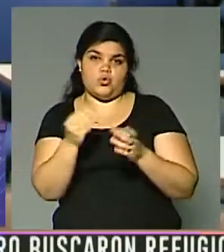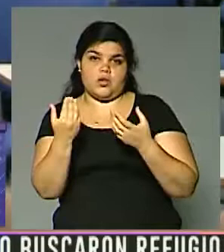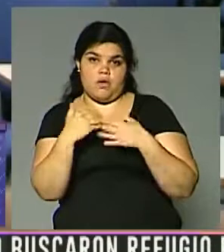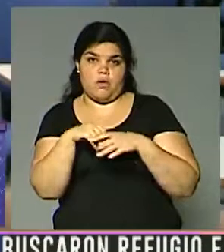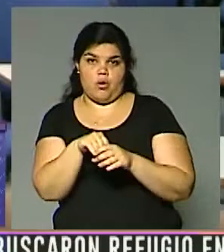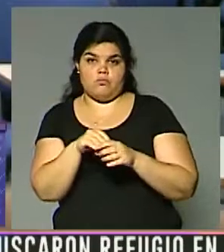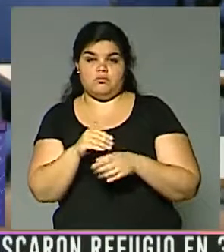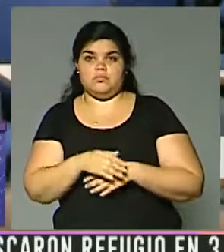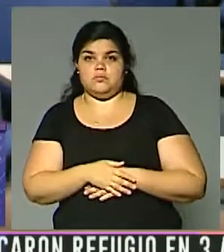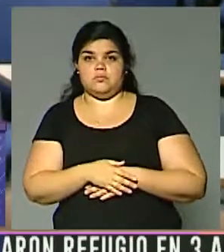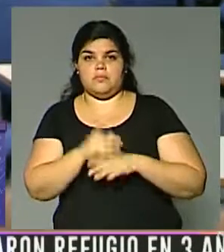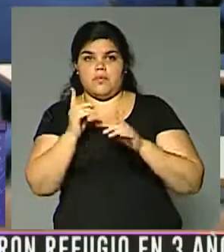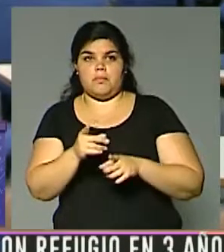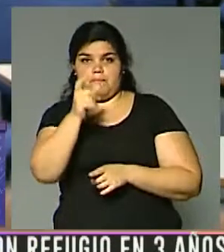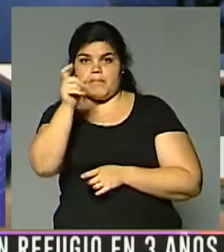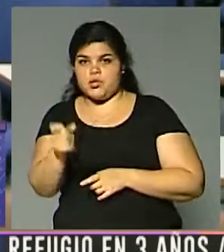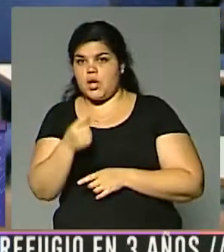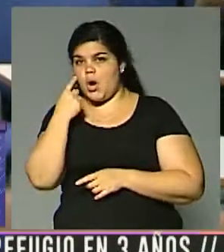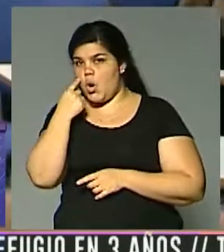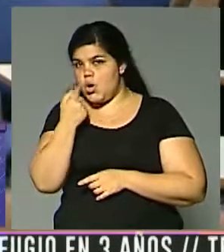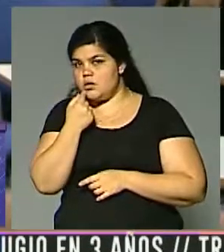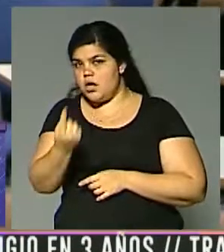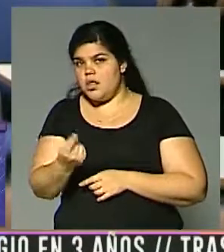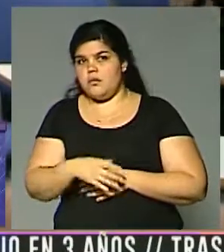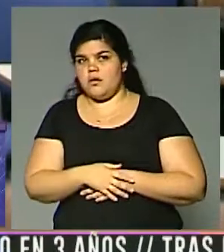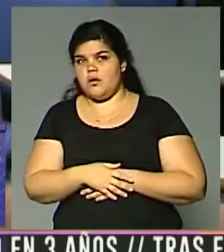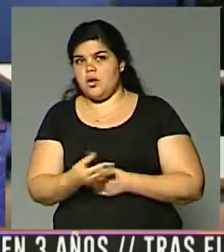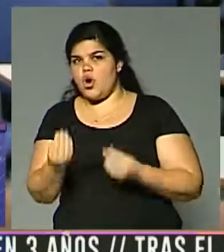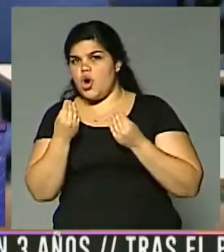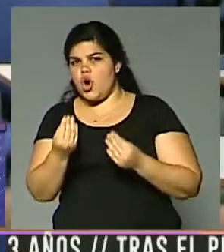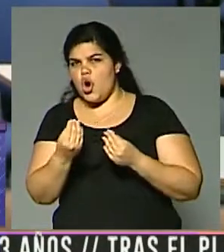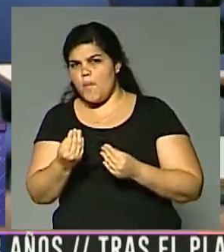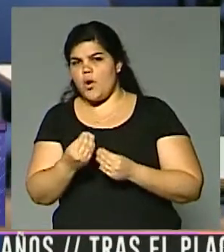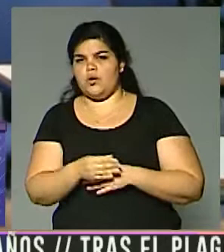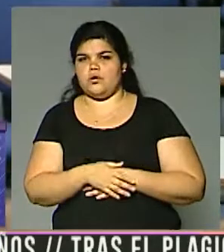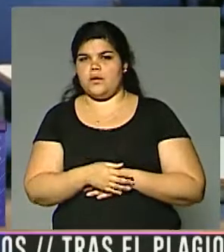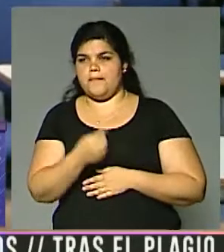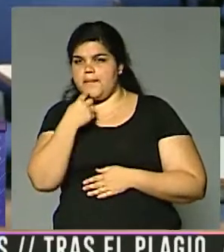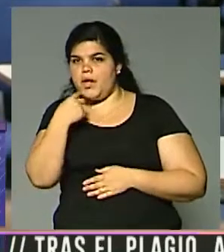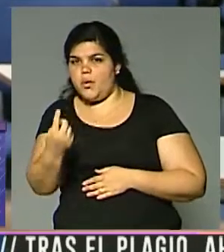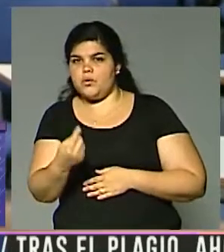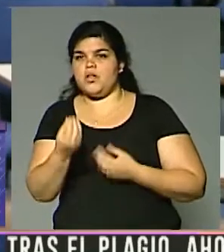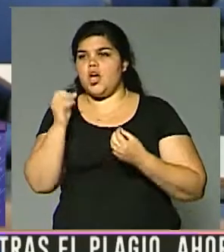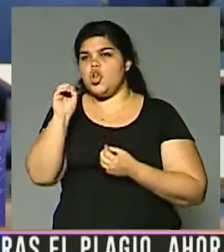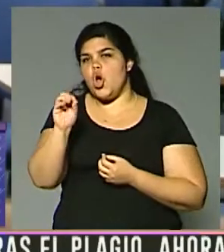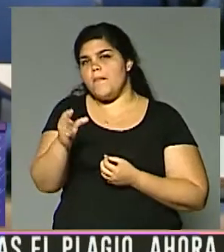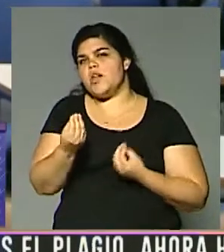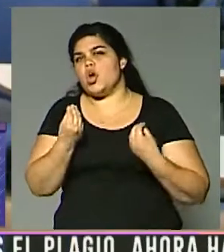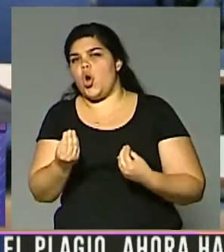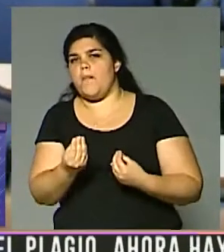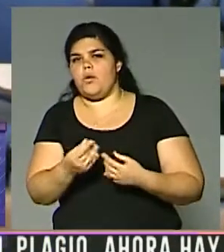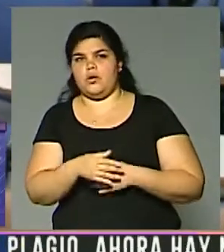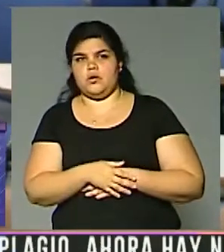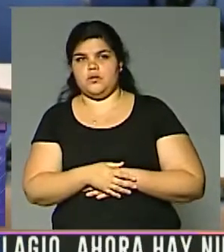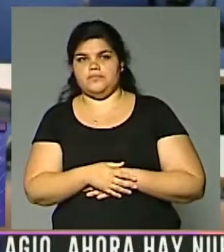es que cuando uno conoce una persona le pregunté con qué pronombre quiere que le llamen y qué nombre además